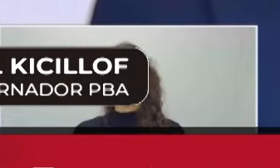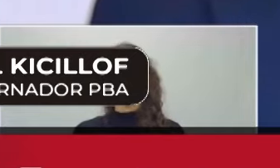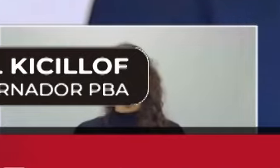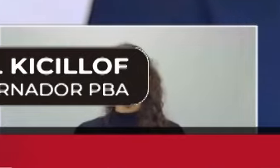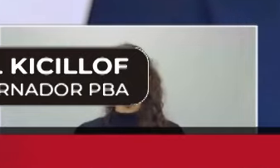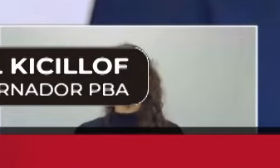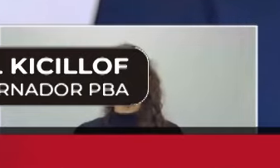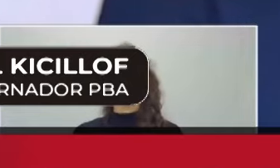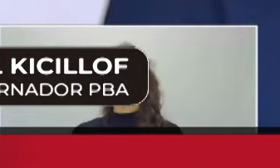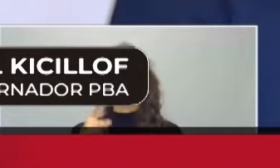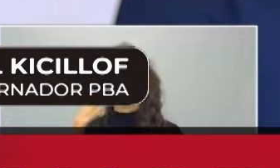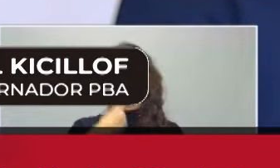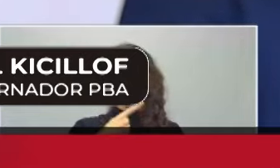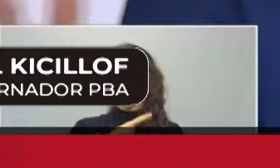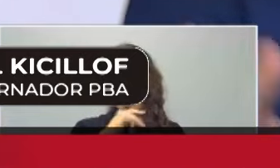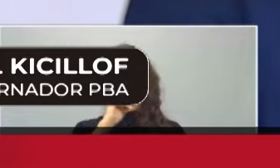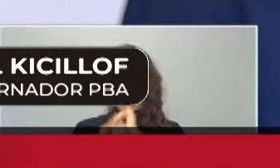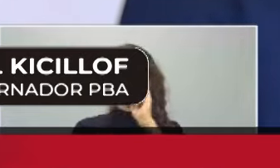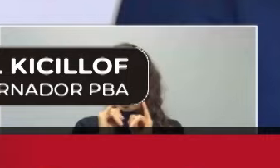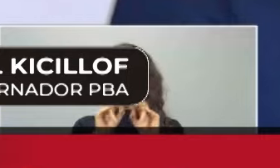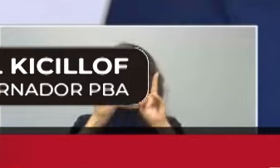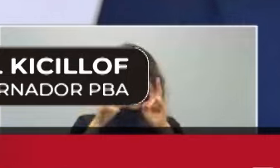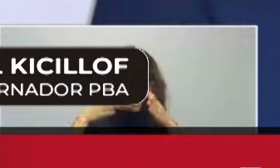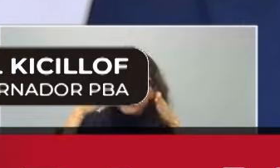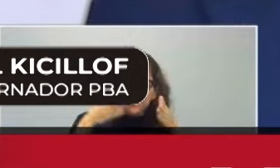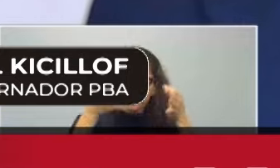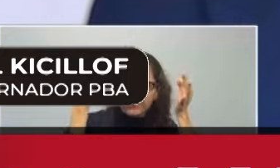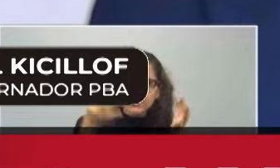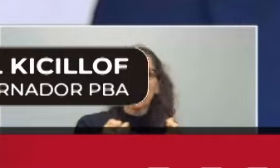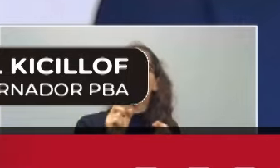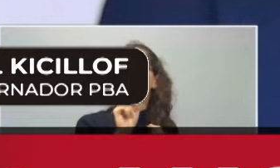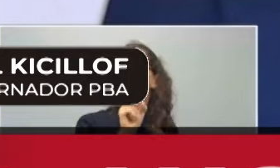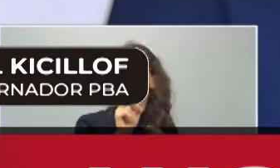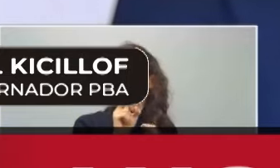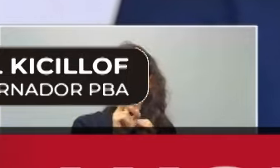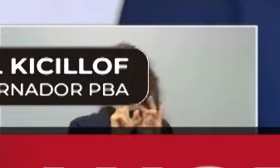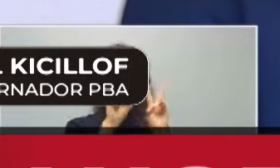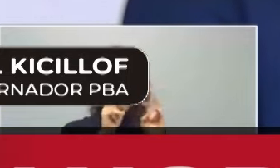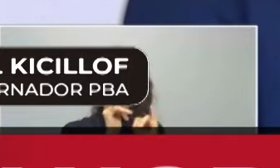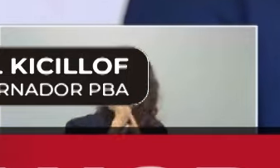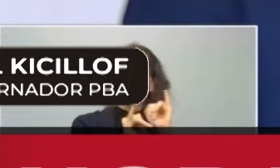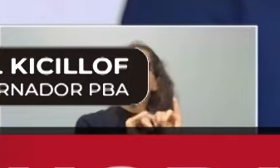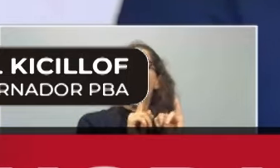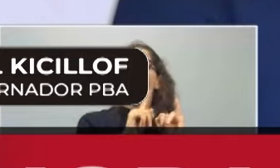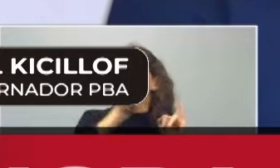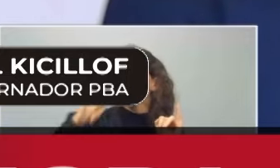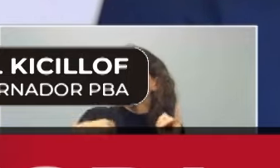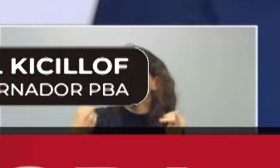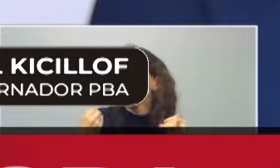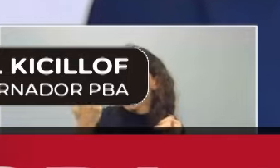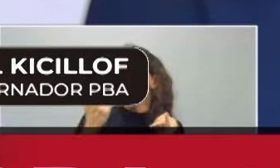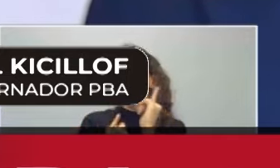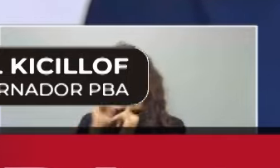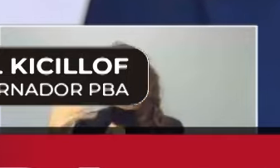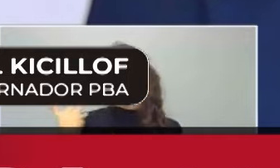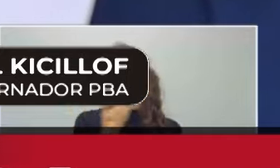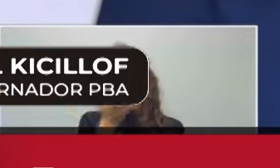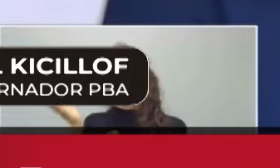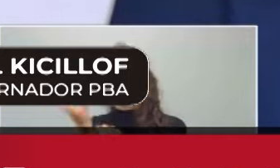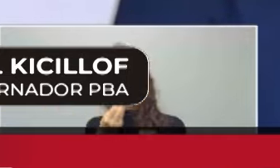por la cuestión puntual, pero quiero ponerla en un marco simplemente un poco más amplio, que tiene que ver